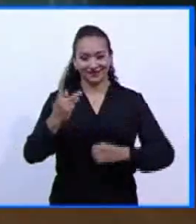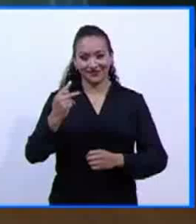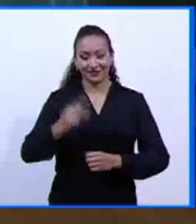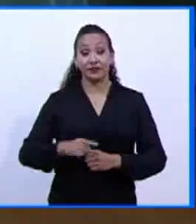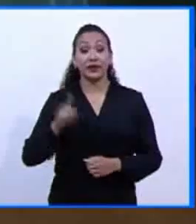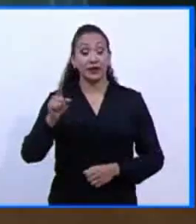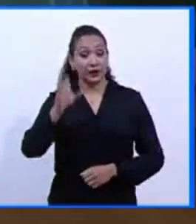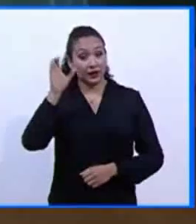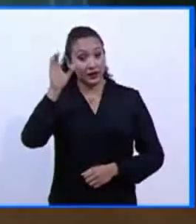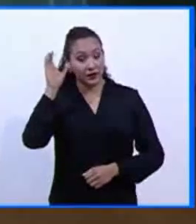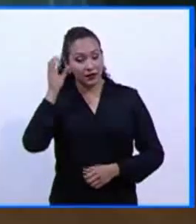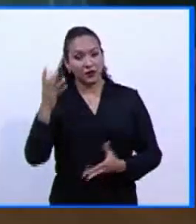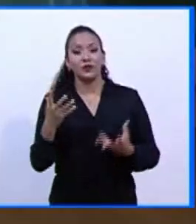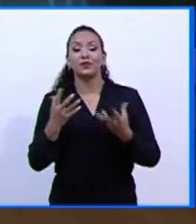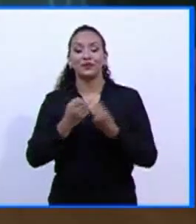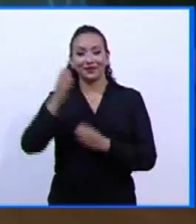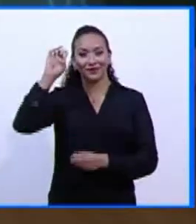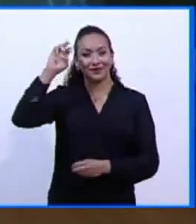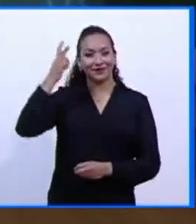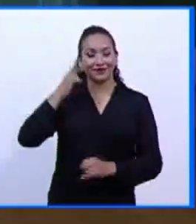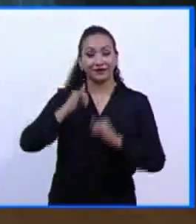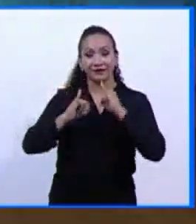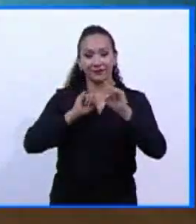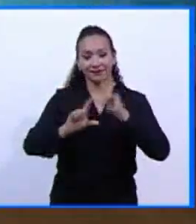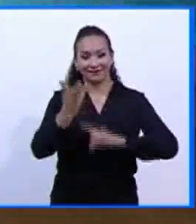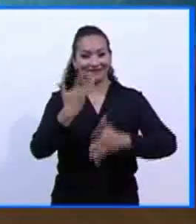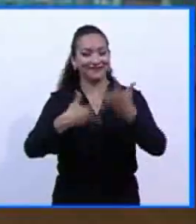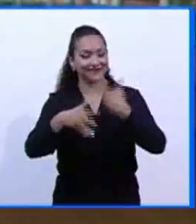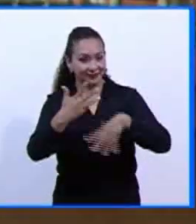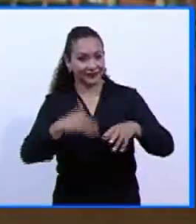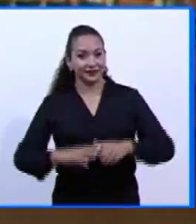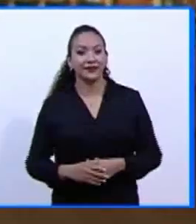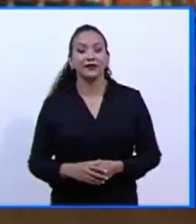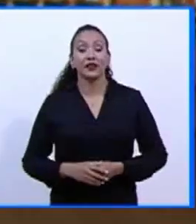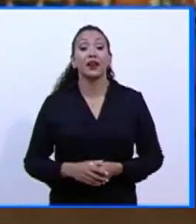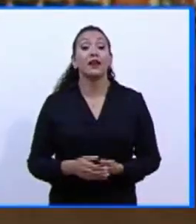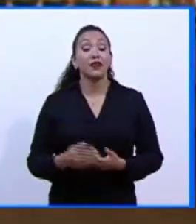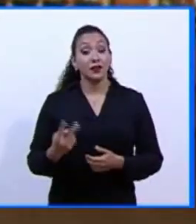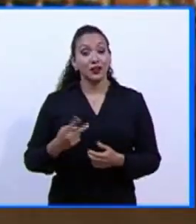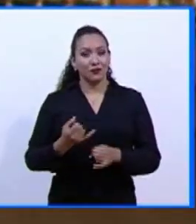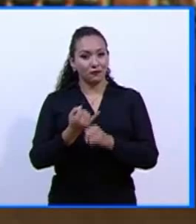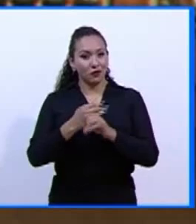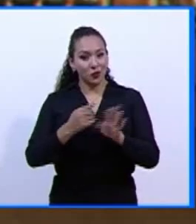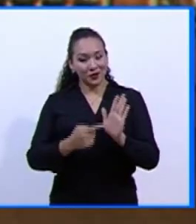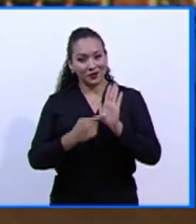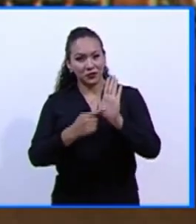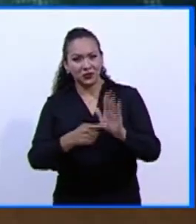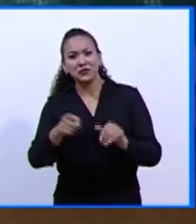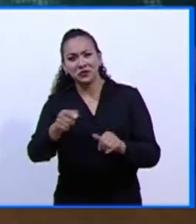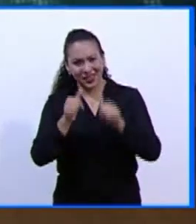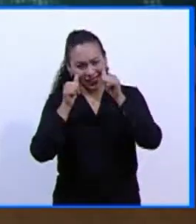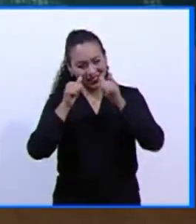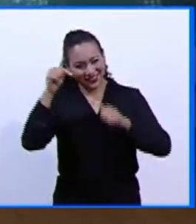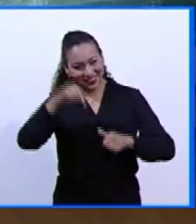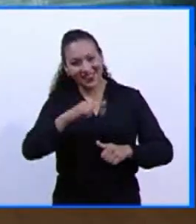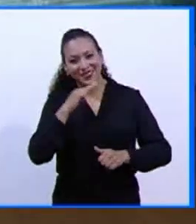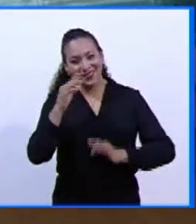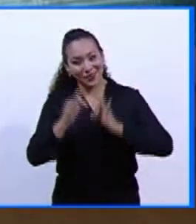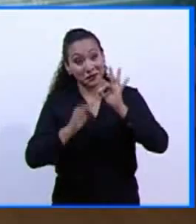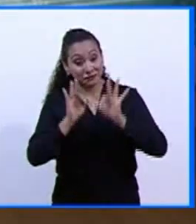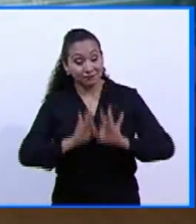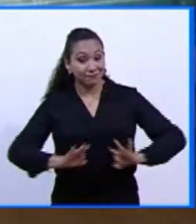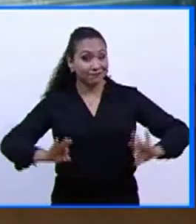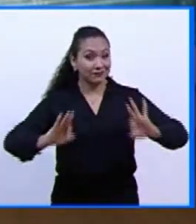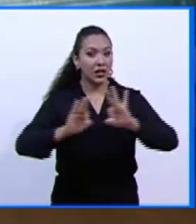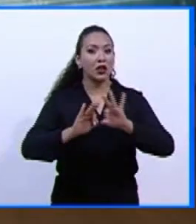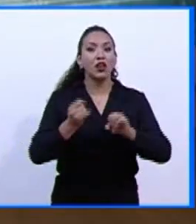Citlali Pérez y Eusiris Rostro, en la interpretación en lengua de señas mexicana, lo invitamos a quedarse con nosotros. Le presentaremos la